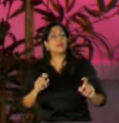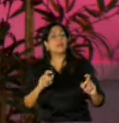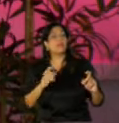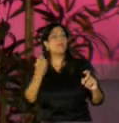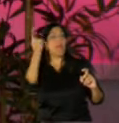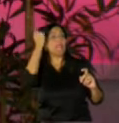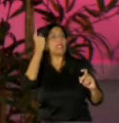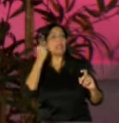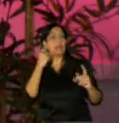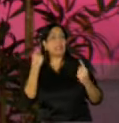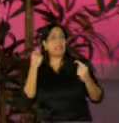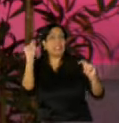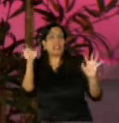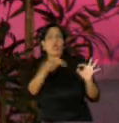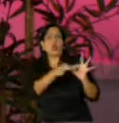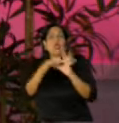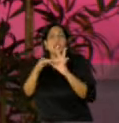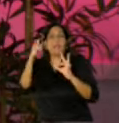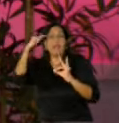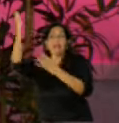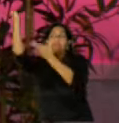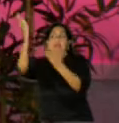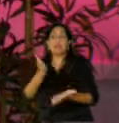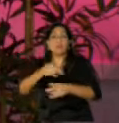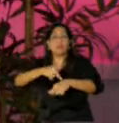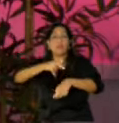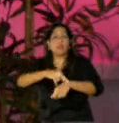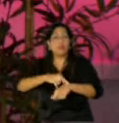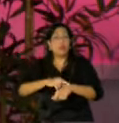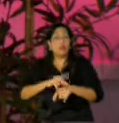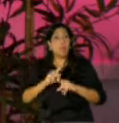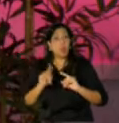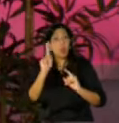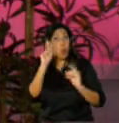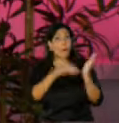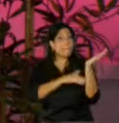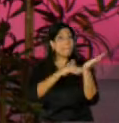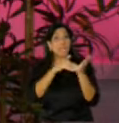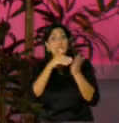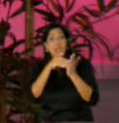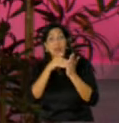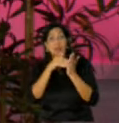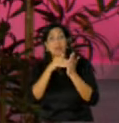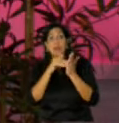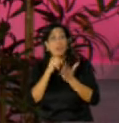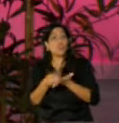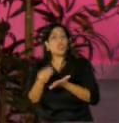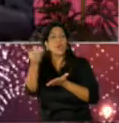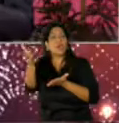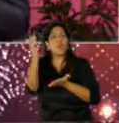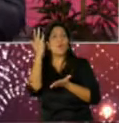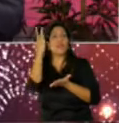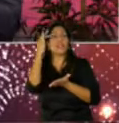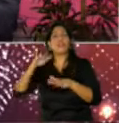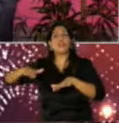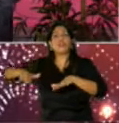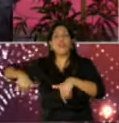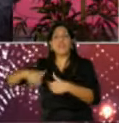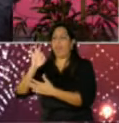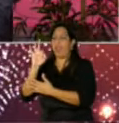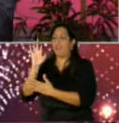para hacerla llegar a Puerto Rico, pero que ese millón de pruebas no se compró porque no tenían la aprobación final